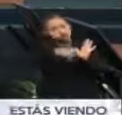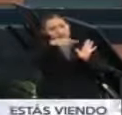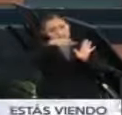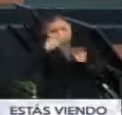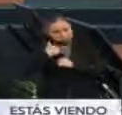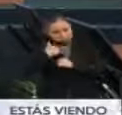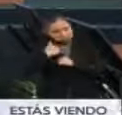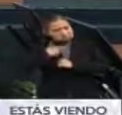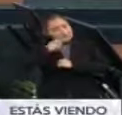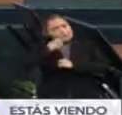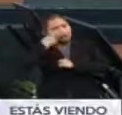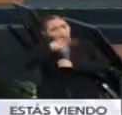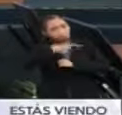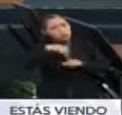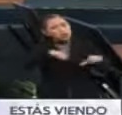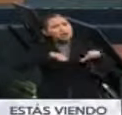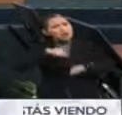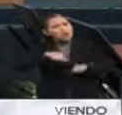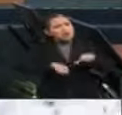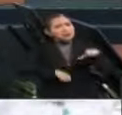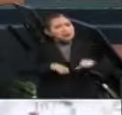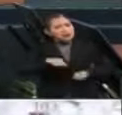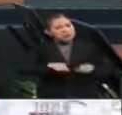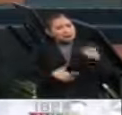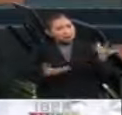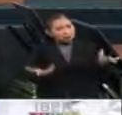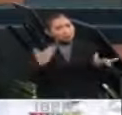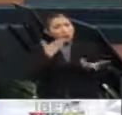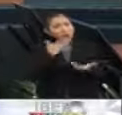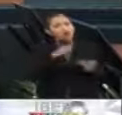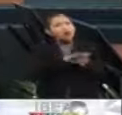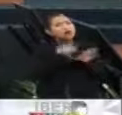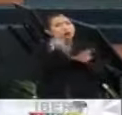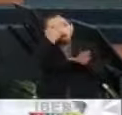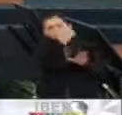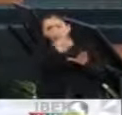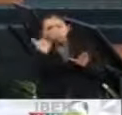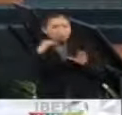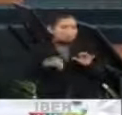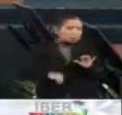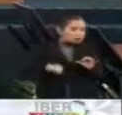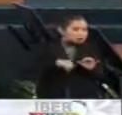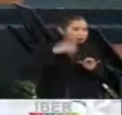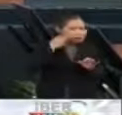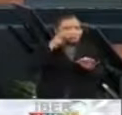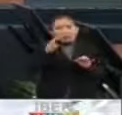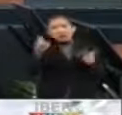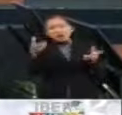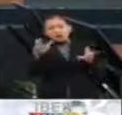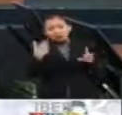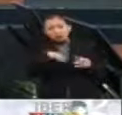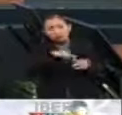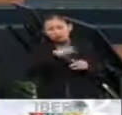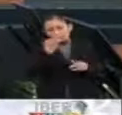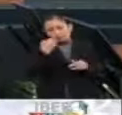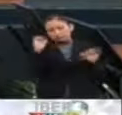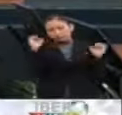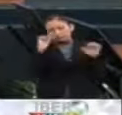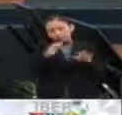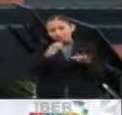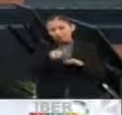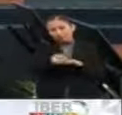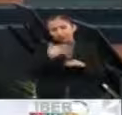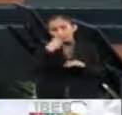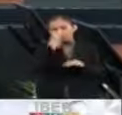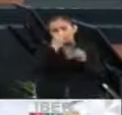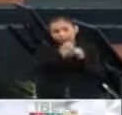Fuerzas Armadas que hablan por las actividades de sí mismas. Es un balance interesante el que podemos hacer de este evento, que